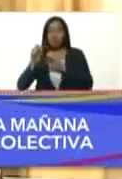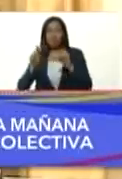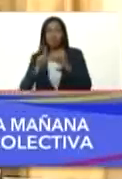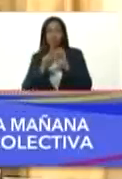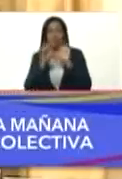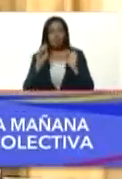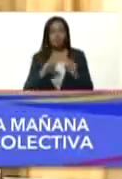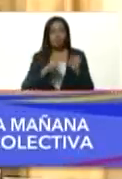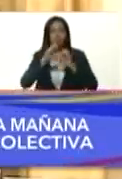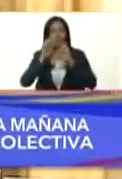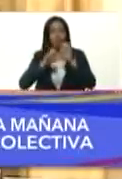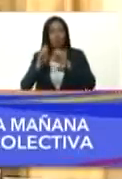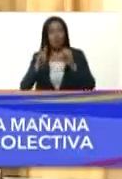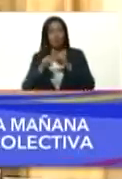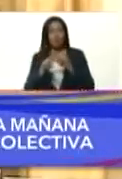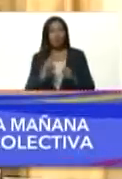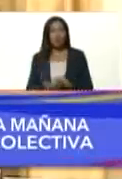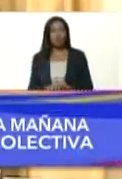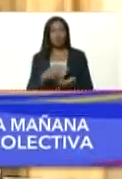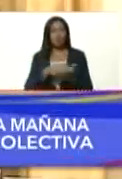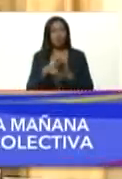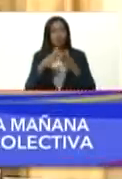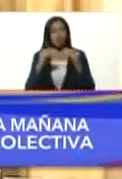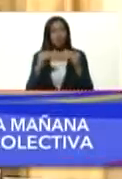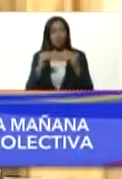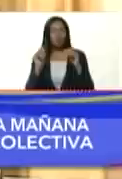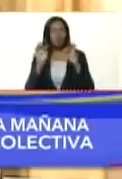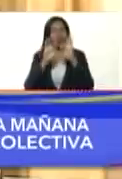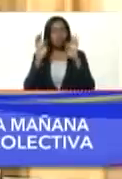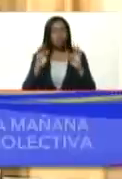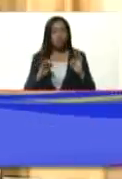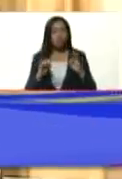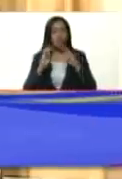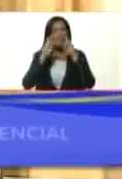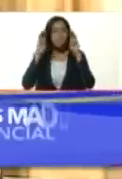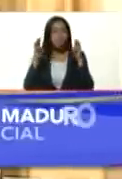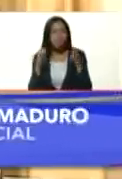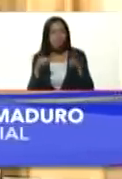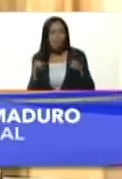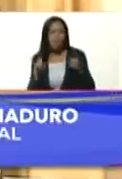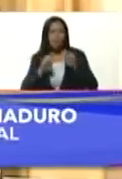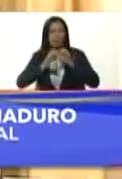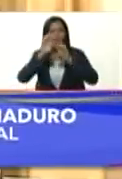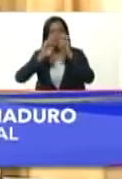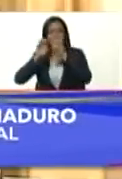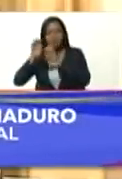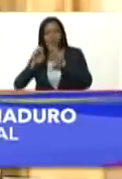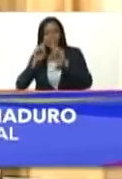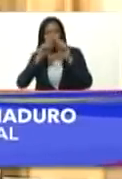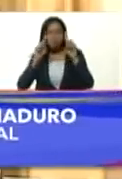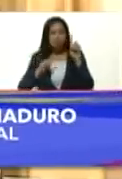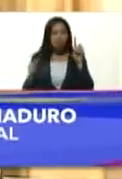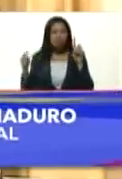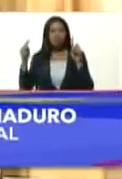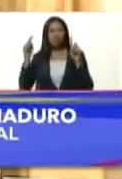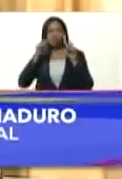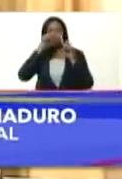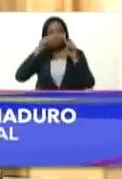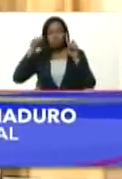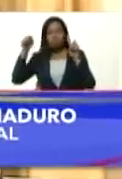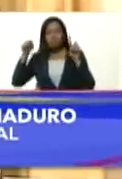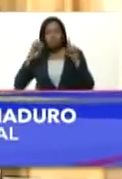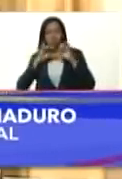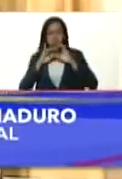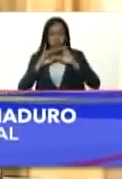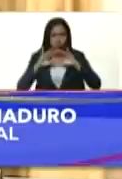sin lugar a dudas, evaluando sobre todo los modelos estadísticos de enfermedad, de multiplicación que